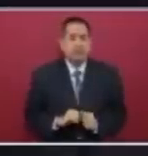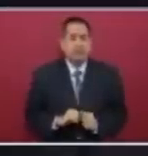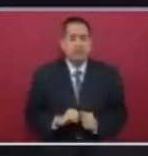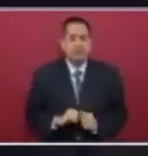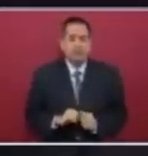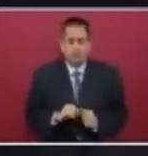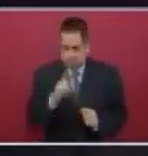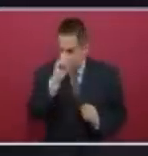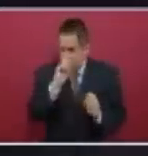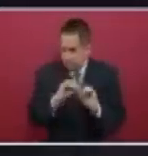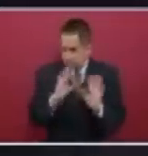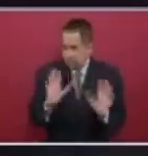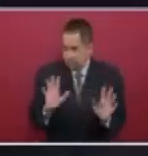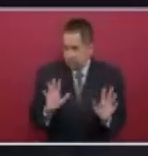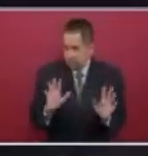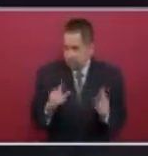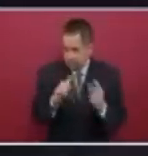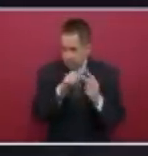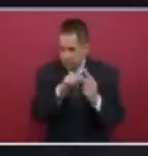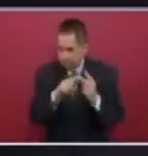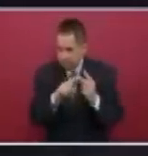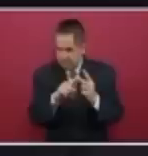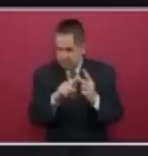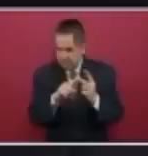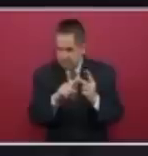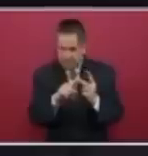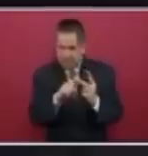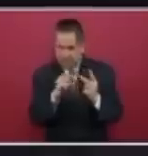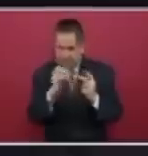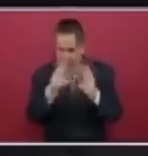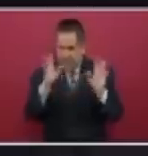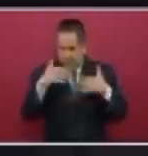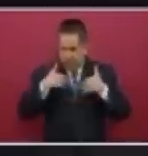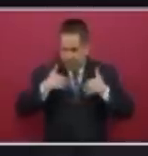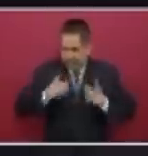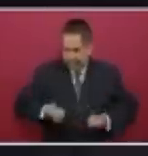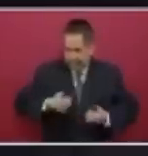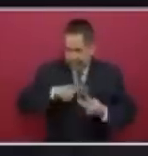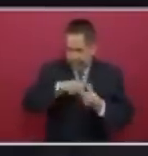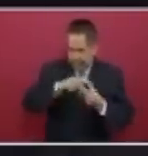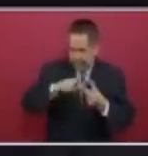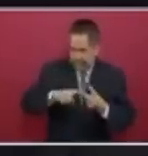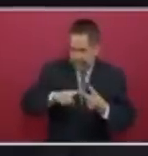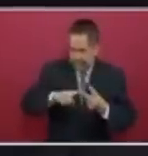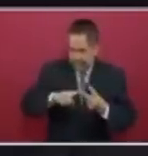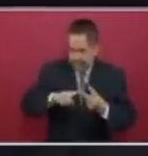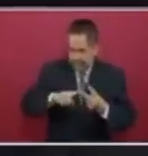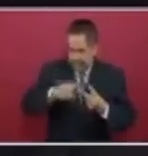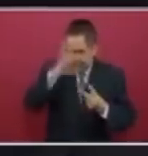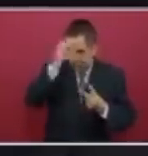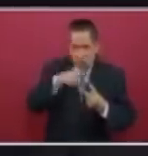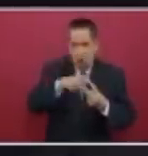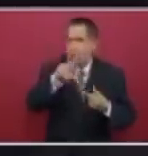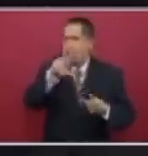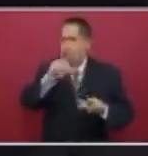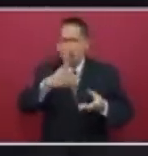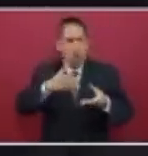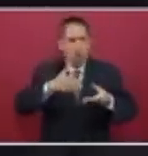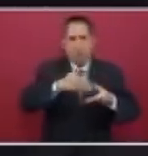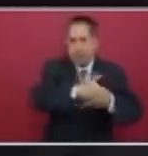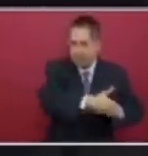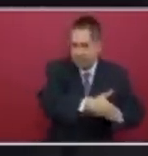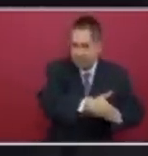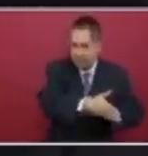si se entienden lo que significan las dos cosas los dos conceptos no intervención